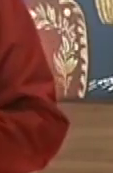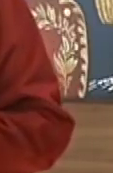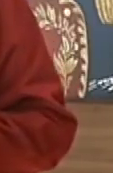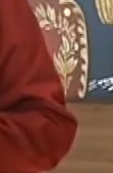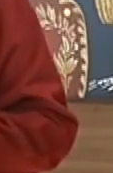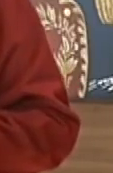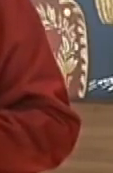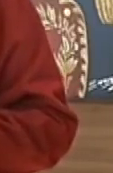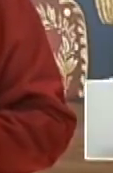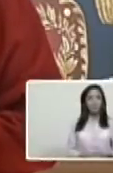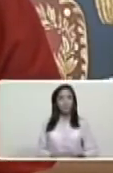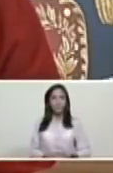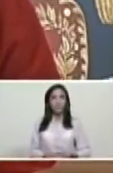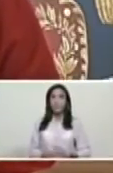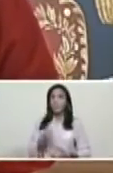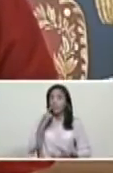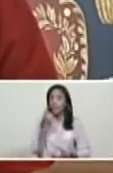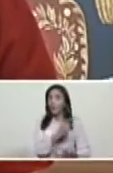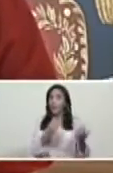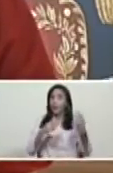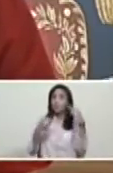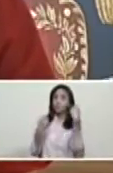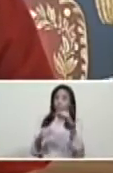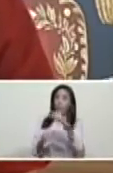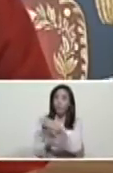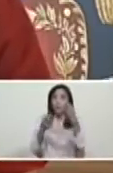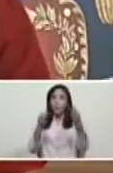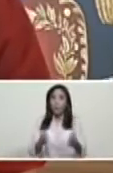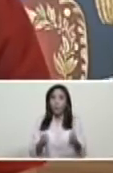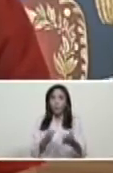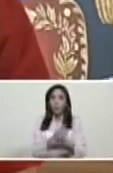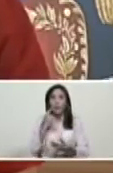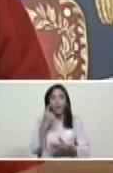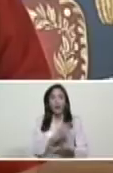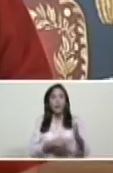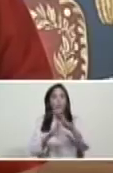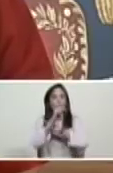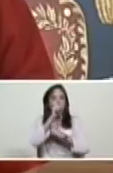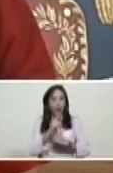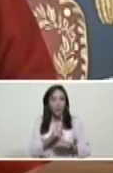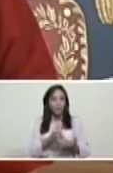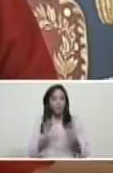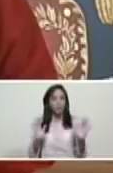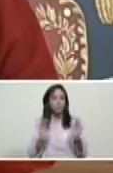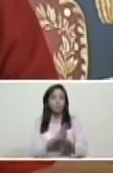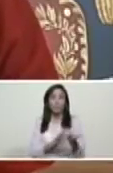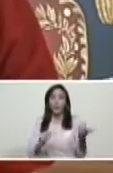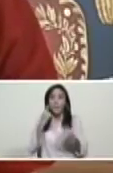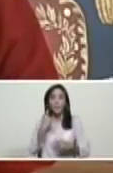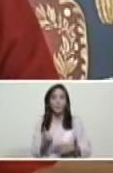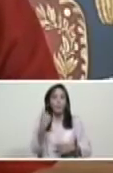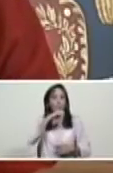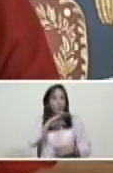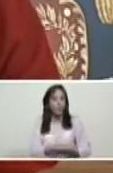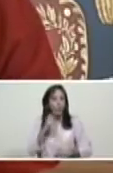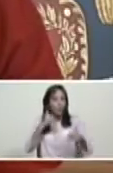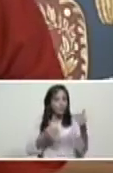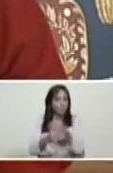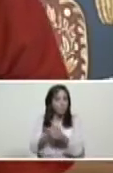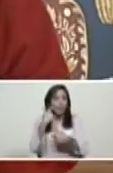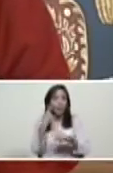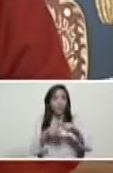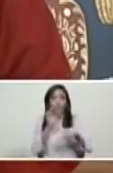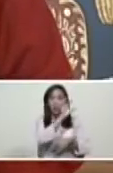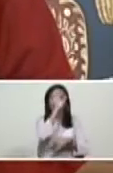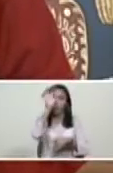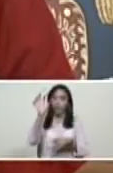general. Se están cumpliendo 2 años del Acuerdo de Viena, que por primera vez en la historia permitió que los países de